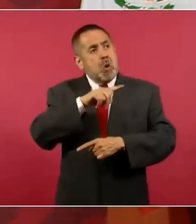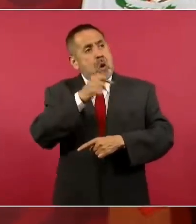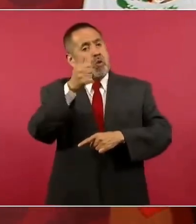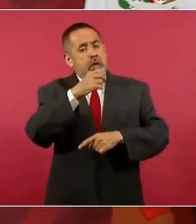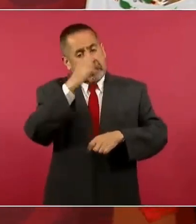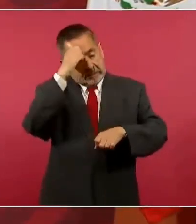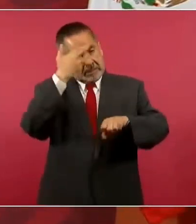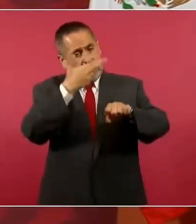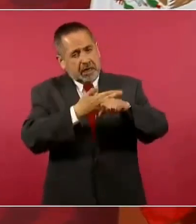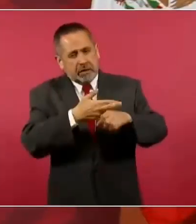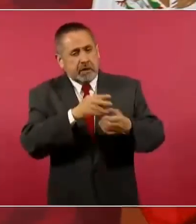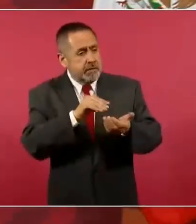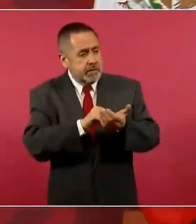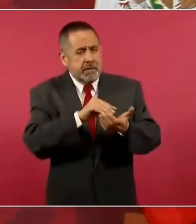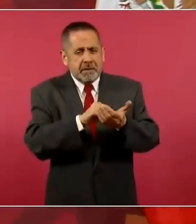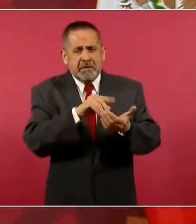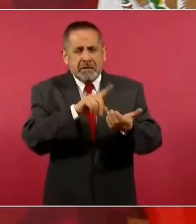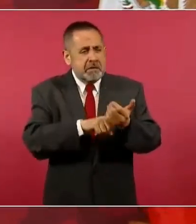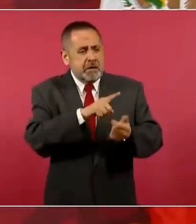que piensan